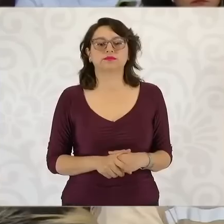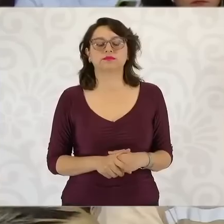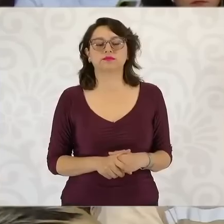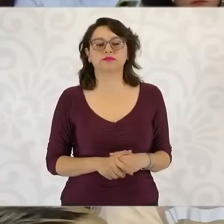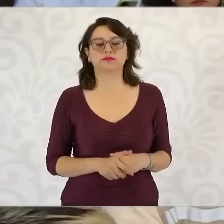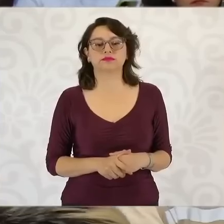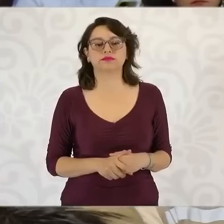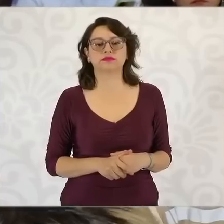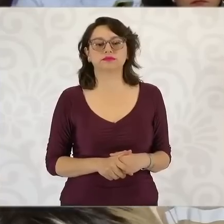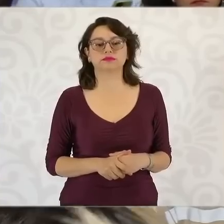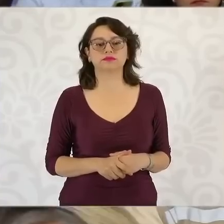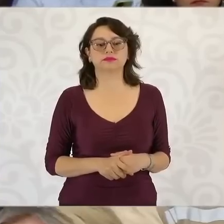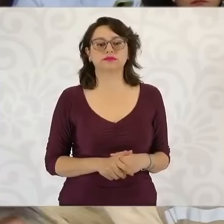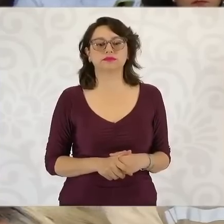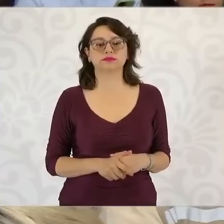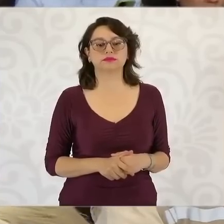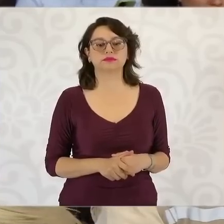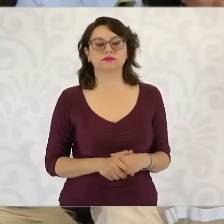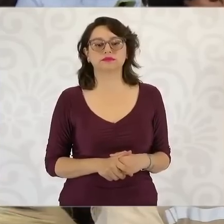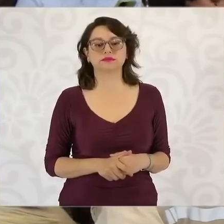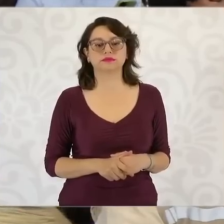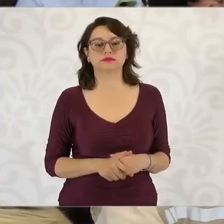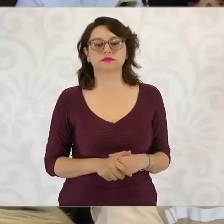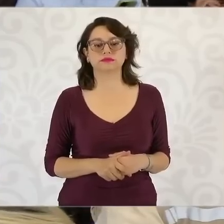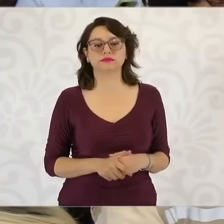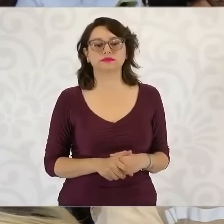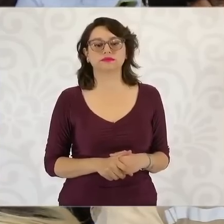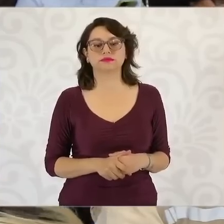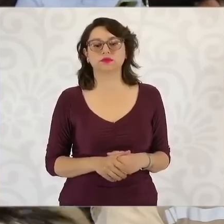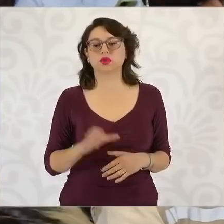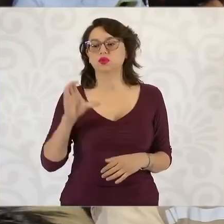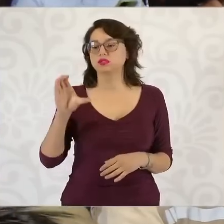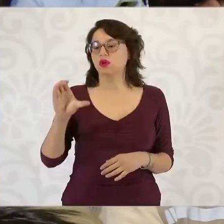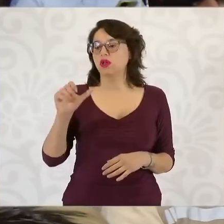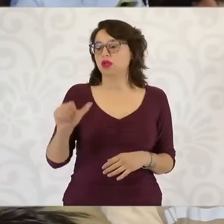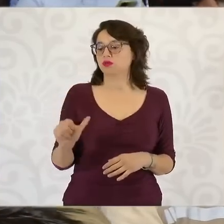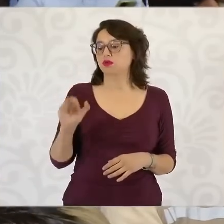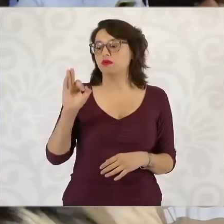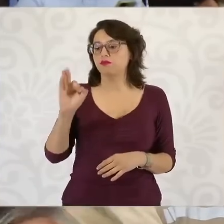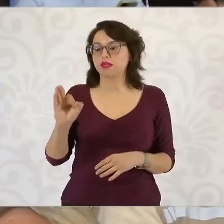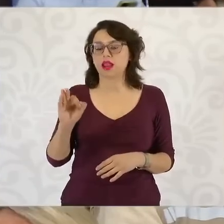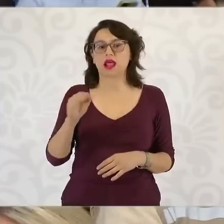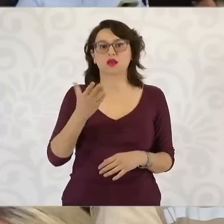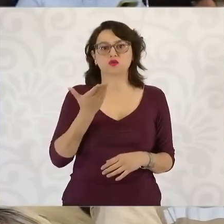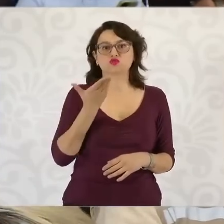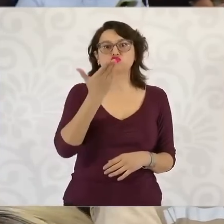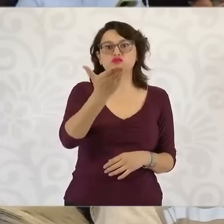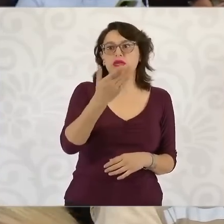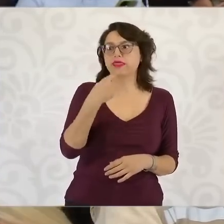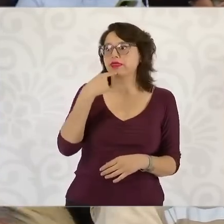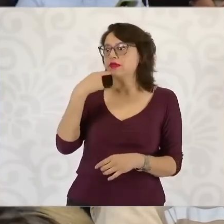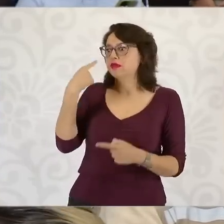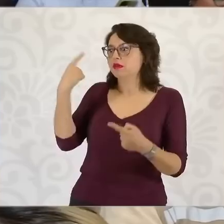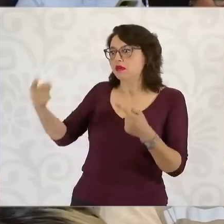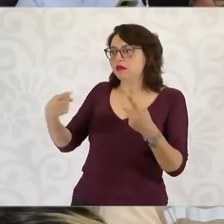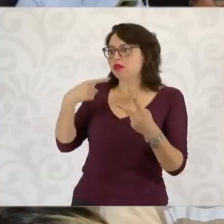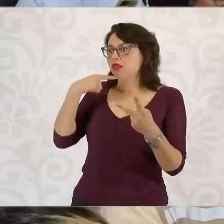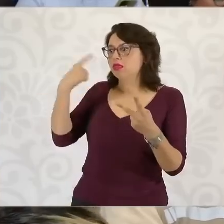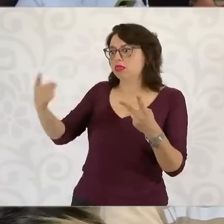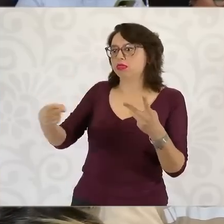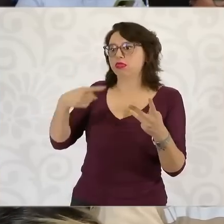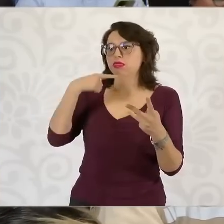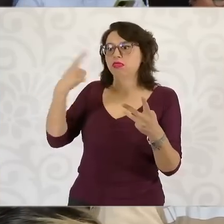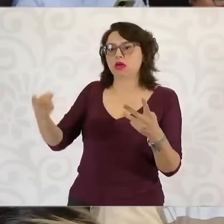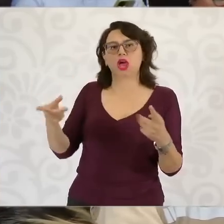una acción contra el Consejo de la Judicatura, que son los que están protegiendo a los jueces al